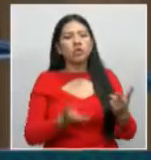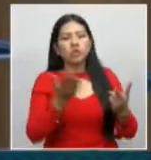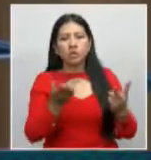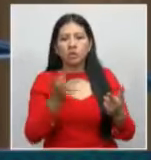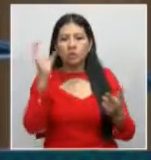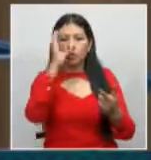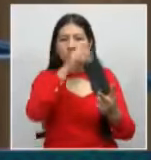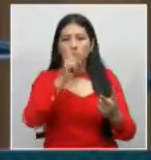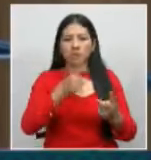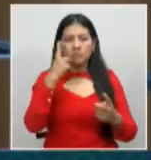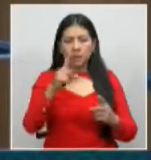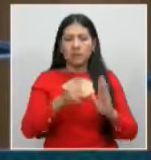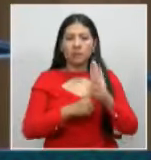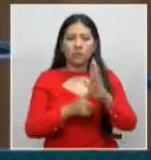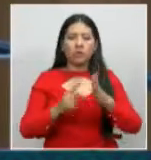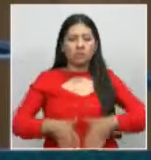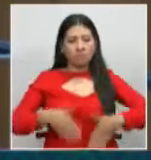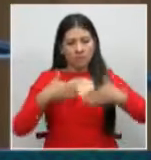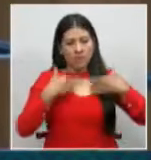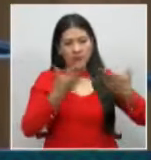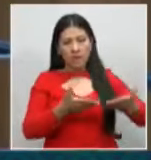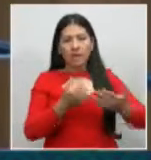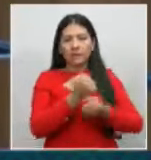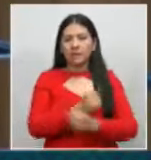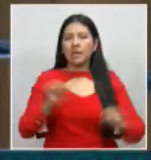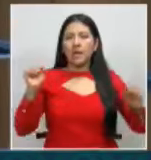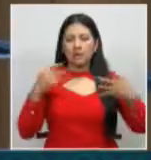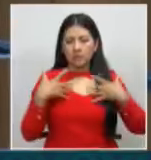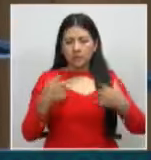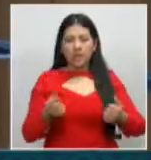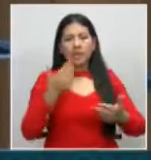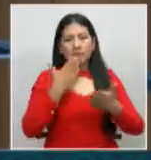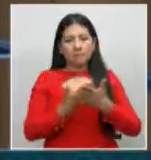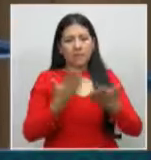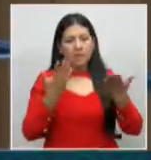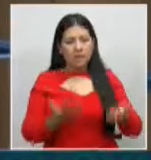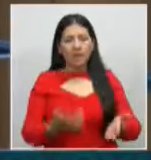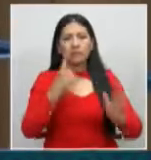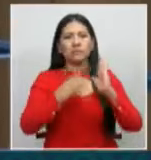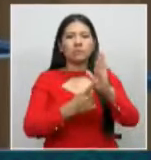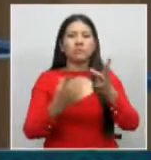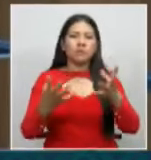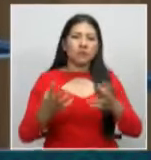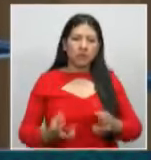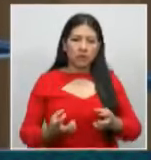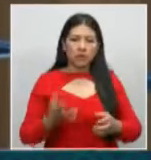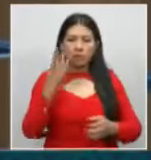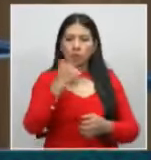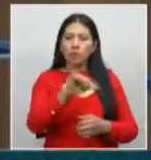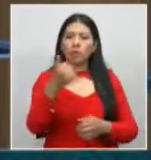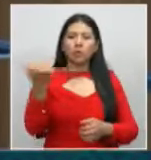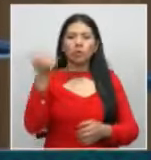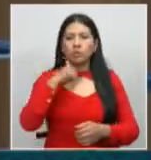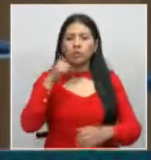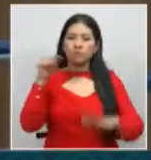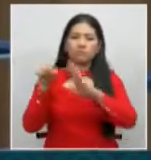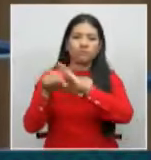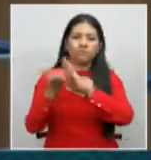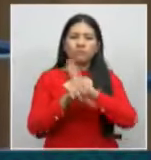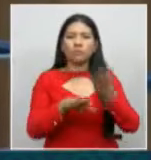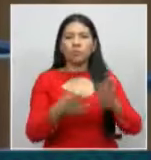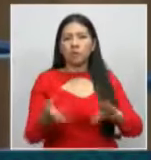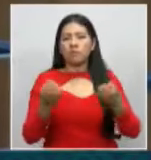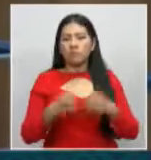con vida y que se encuentra completamente sana y salva, a diferencia de estas mujeres que lamentablemente han perdido la